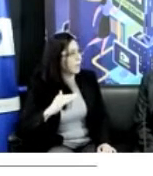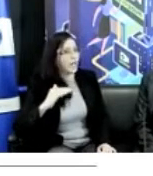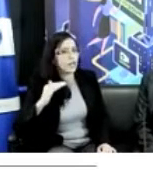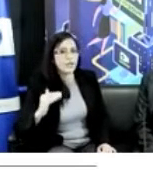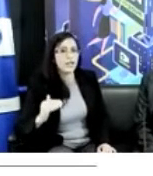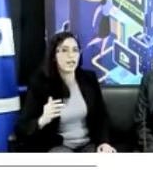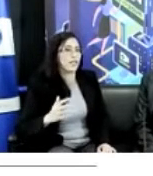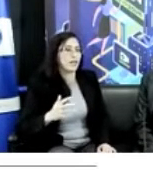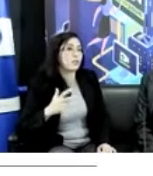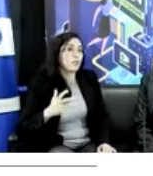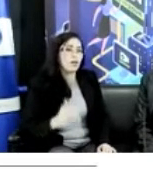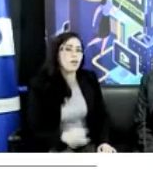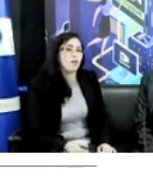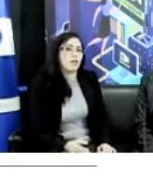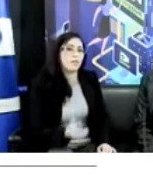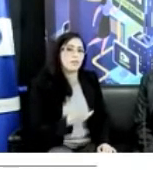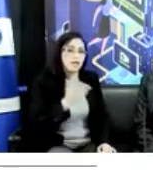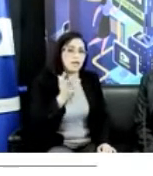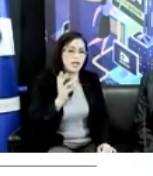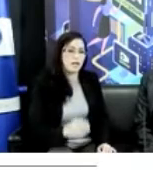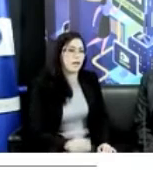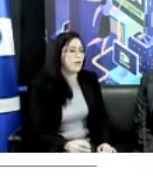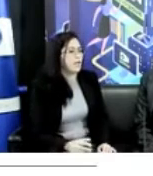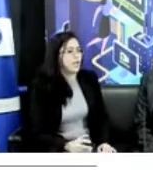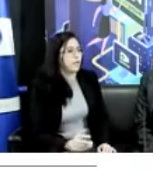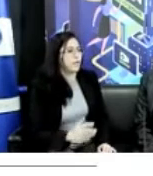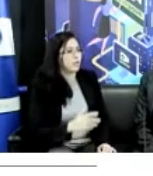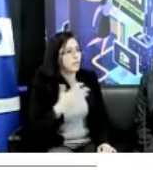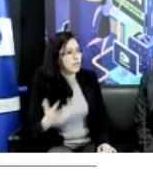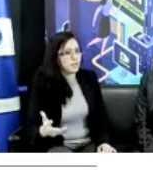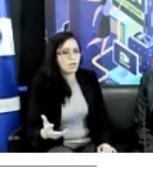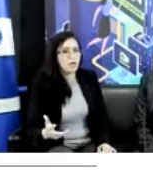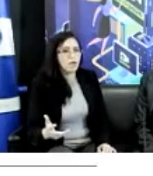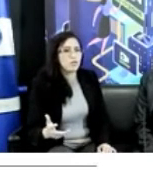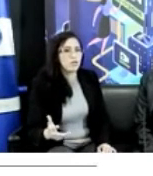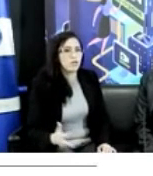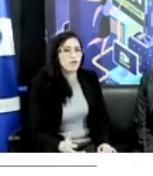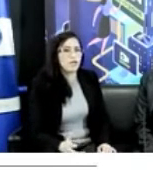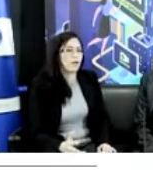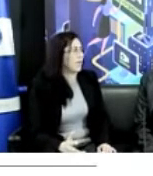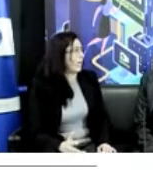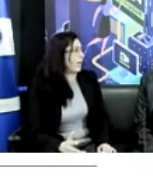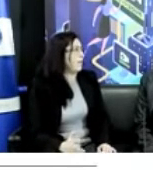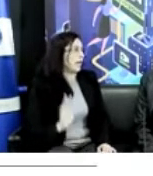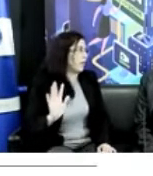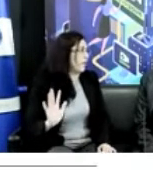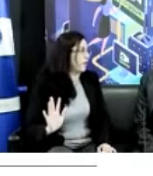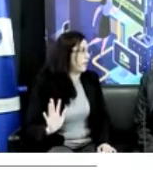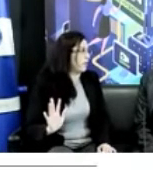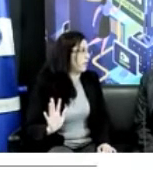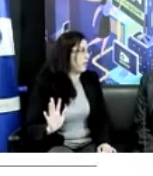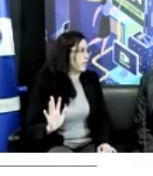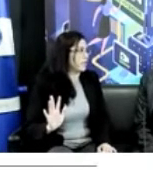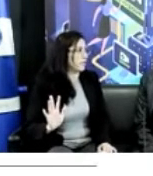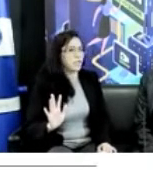ir nivelando este consumo cuando hablamos de alcohol y tabaco, y cuando ya pasamos a un consumo de alguna droga ilegal, ahí cuidado,